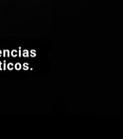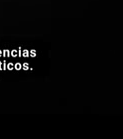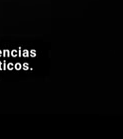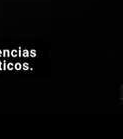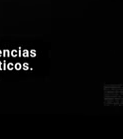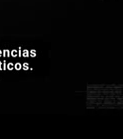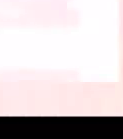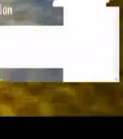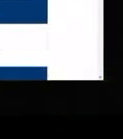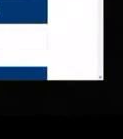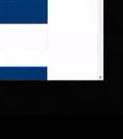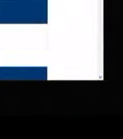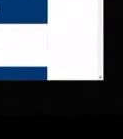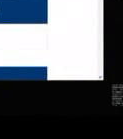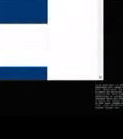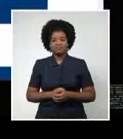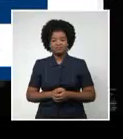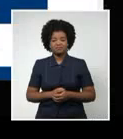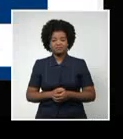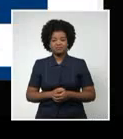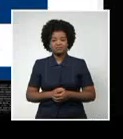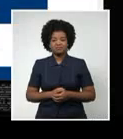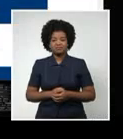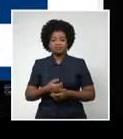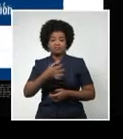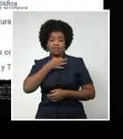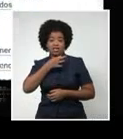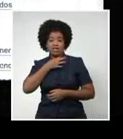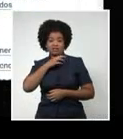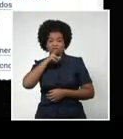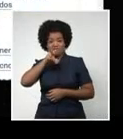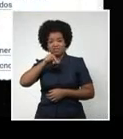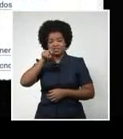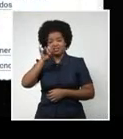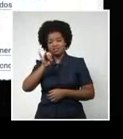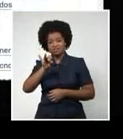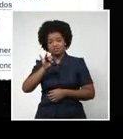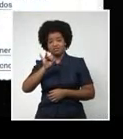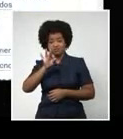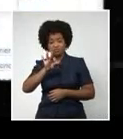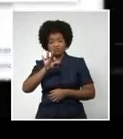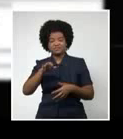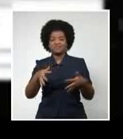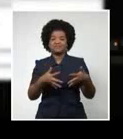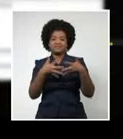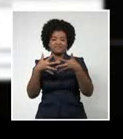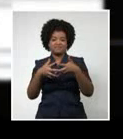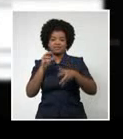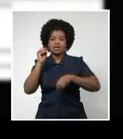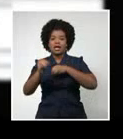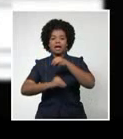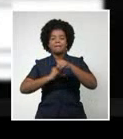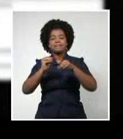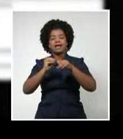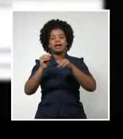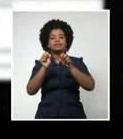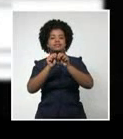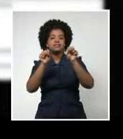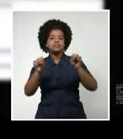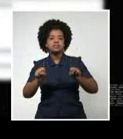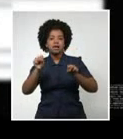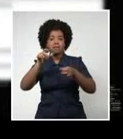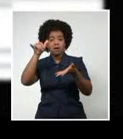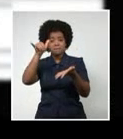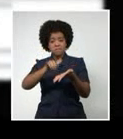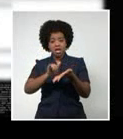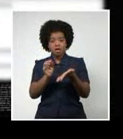attacked diplomats here. En enero de 2018, Washington cambió su sistema de alerta de viajes y aprovechó la oportunidad para ubicar